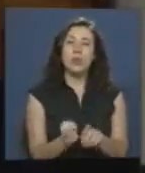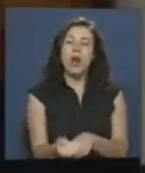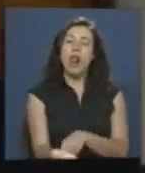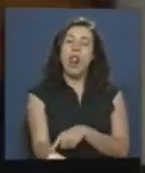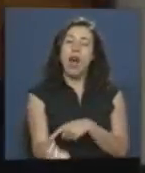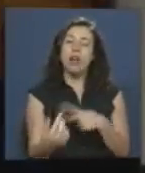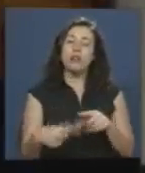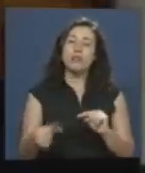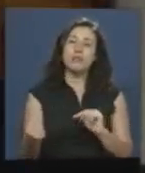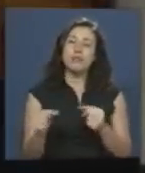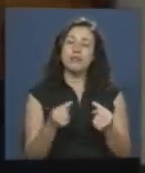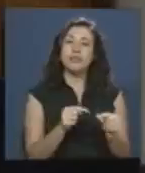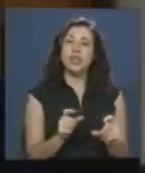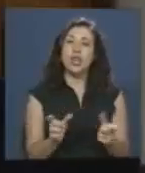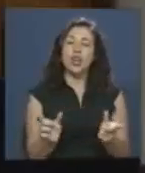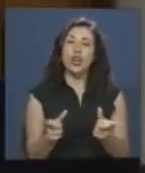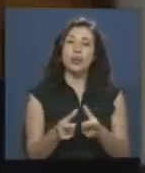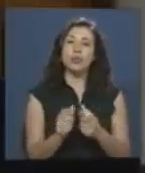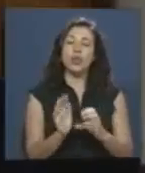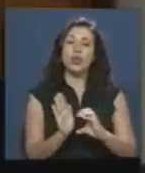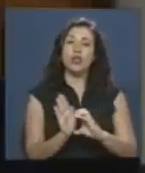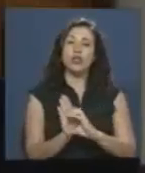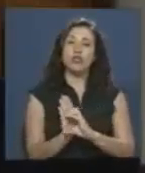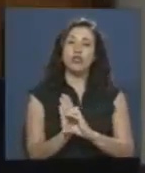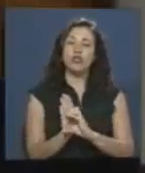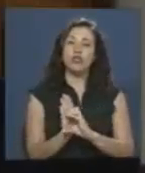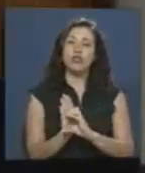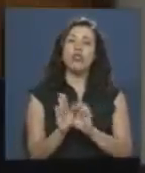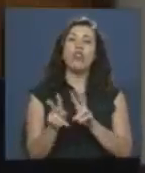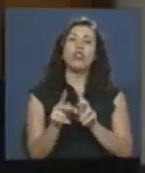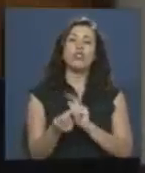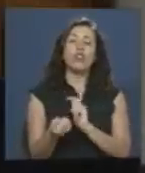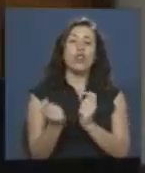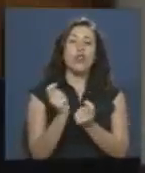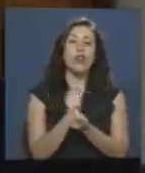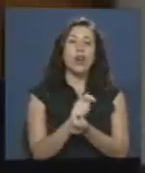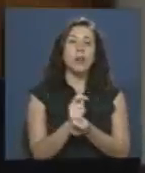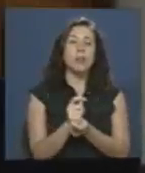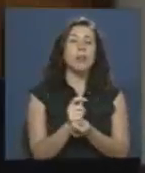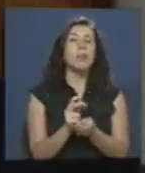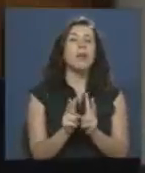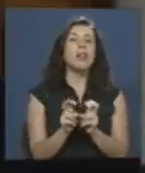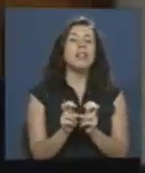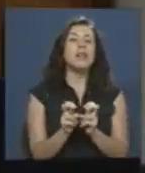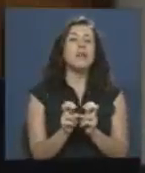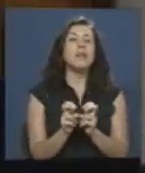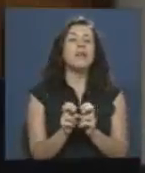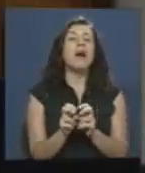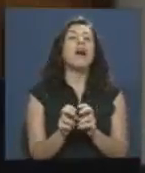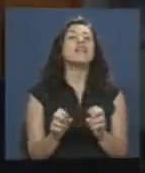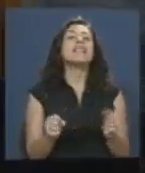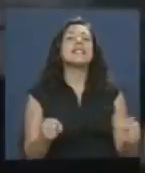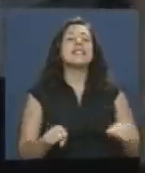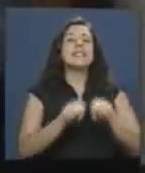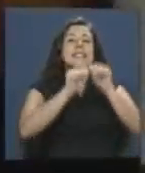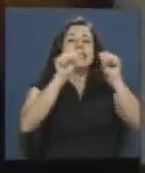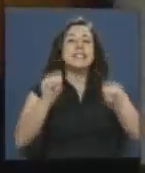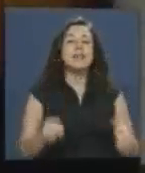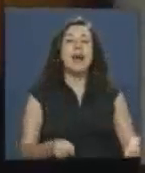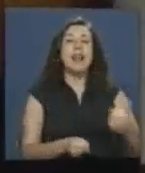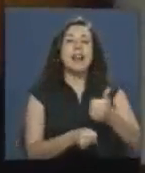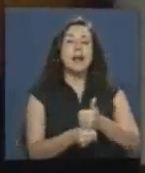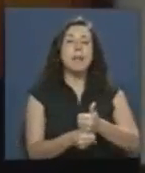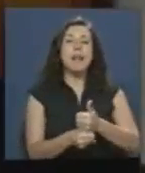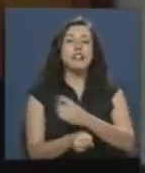largamente debatido en la Comisión de Constitución, se hizo un cambio en la modificación al sistema de reemplazo de